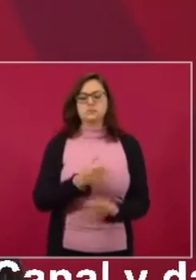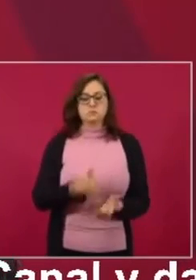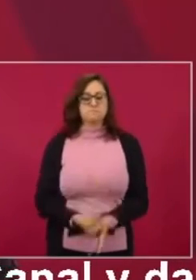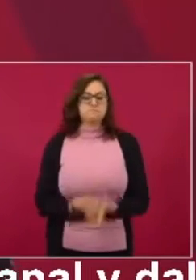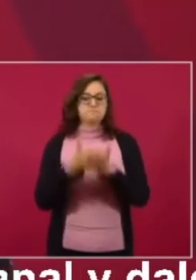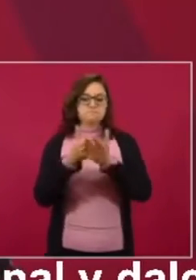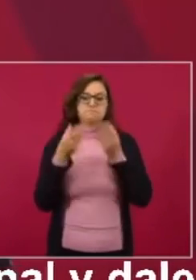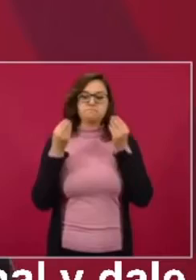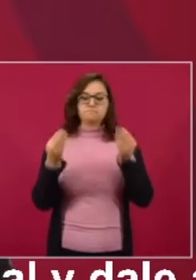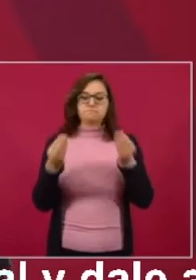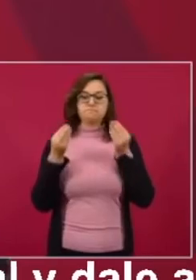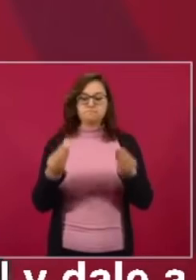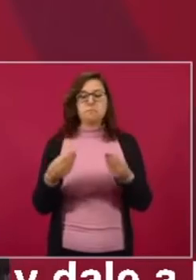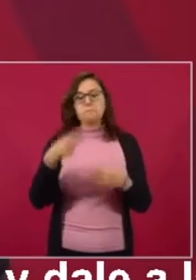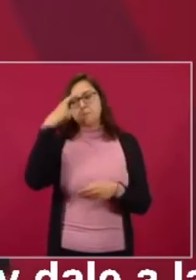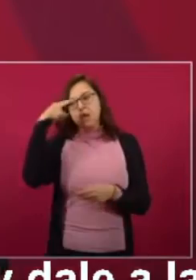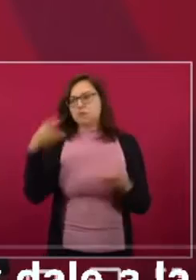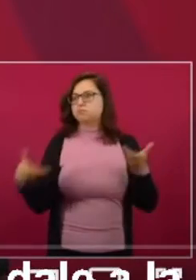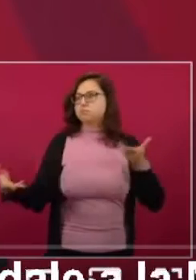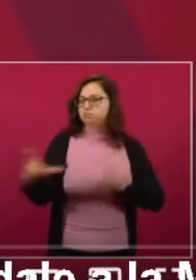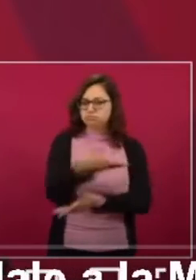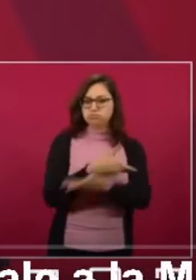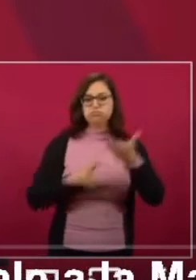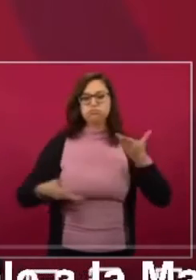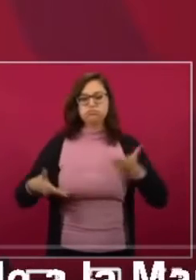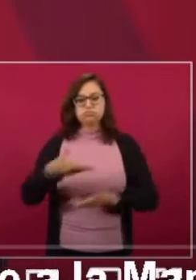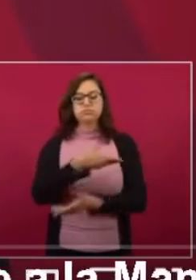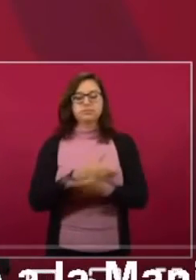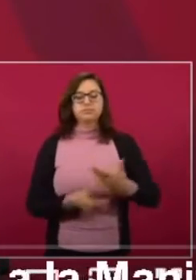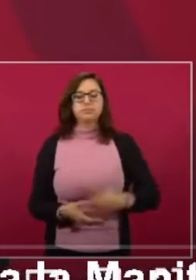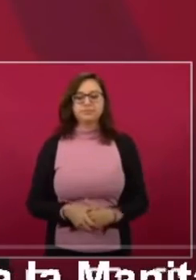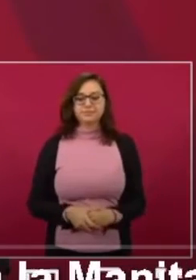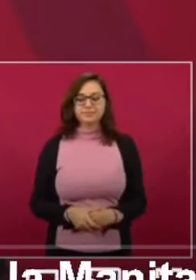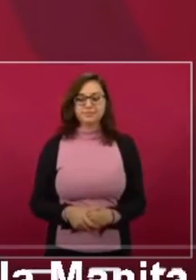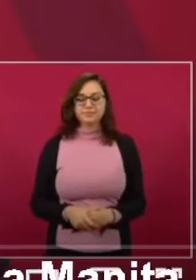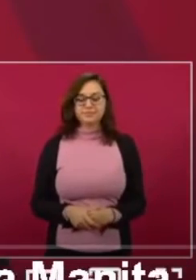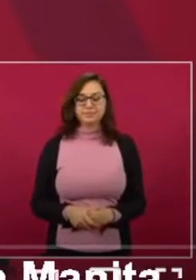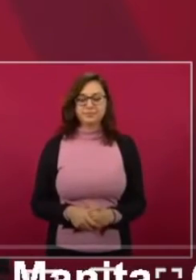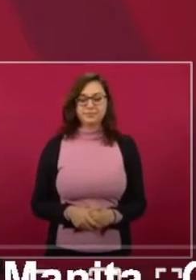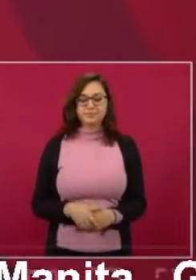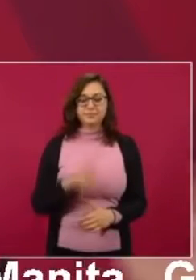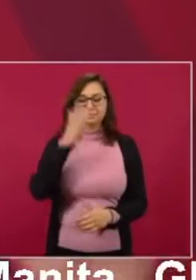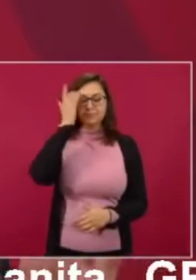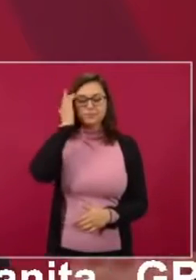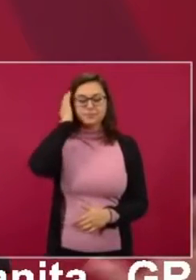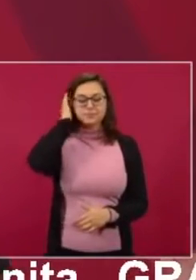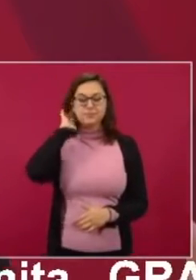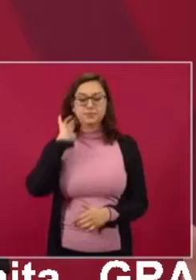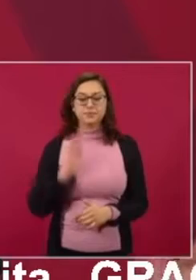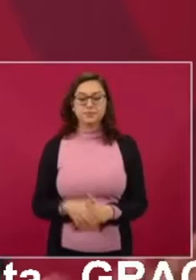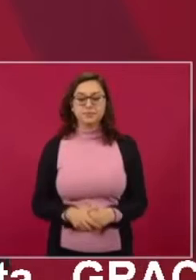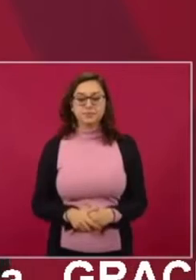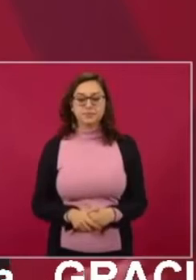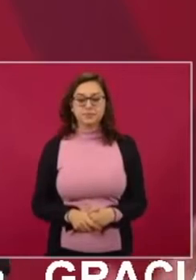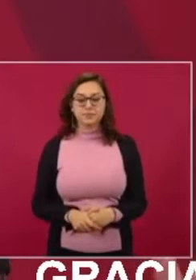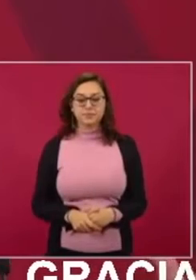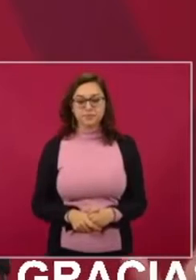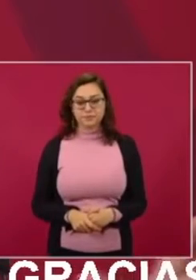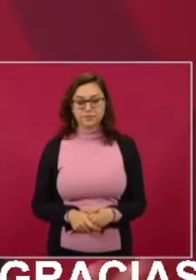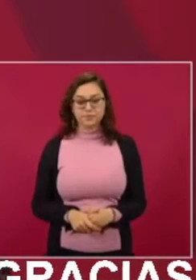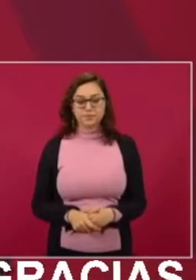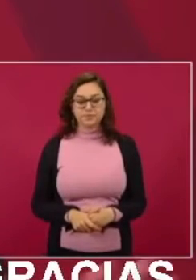mucho a enriquecer la vida pública de méxico y lo mejor que ha visto